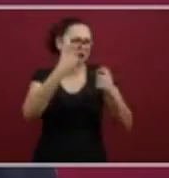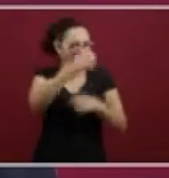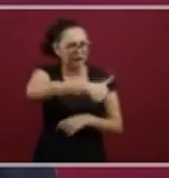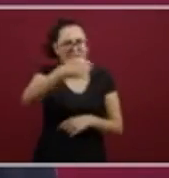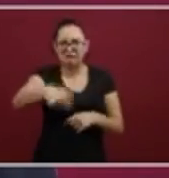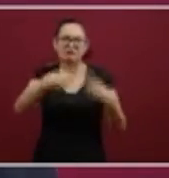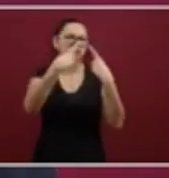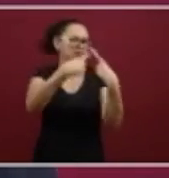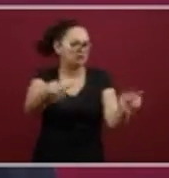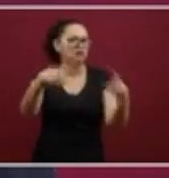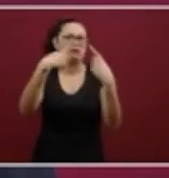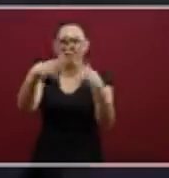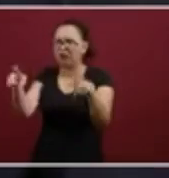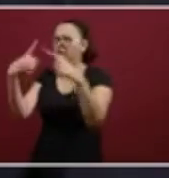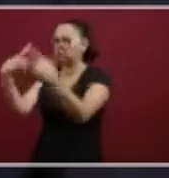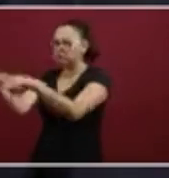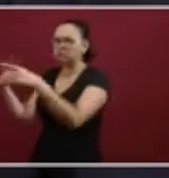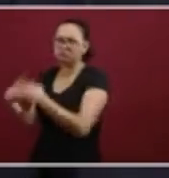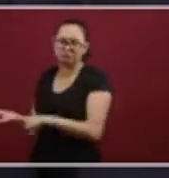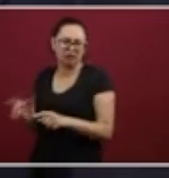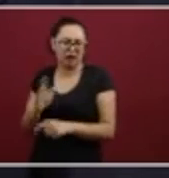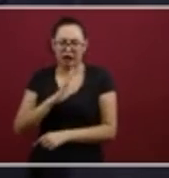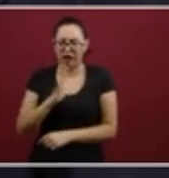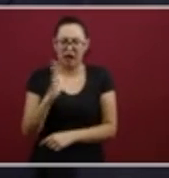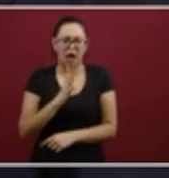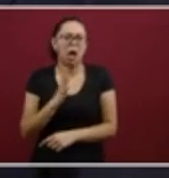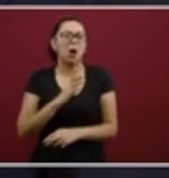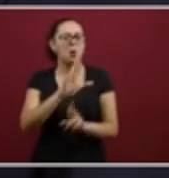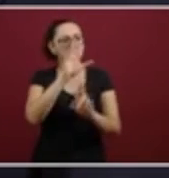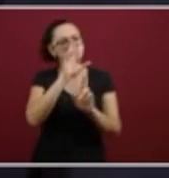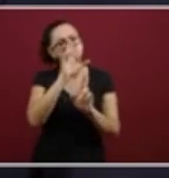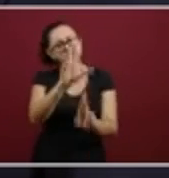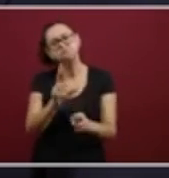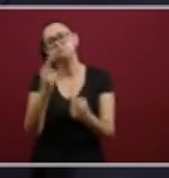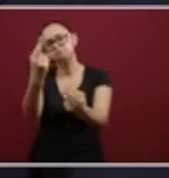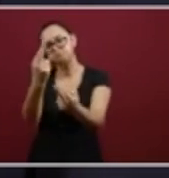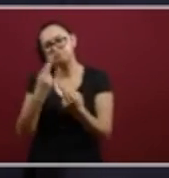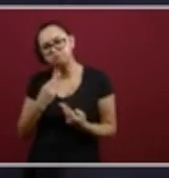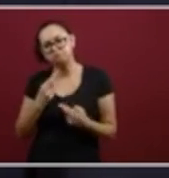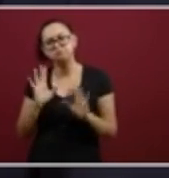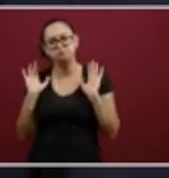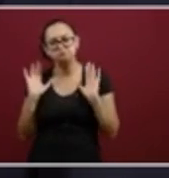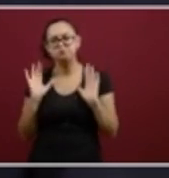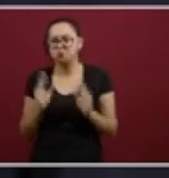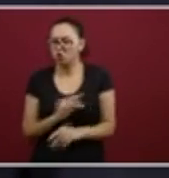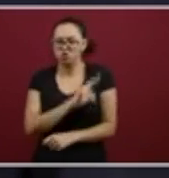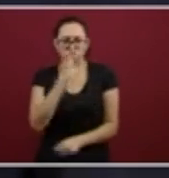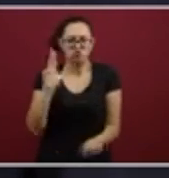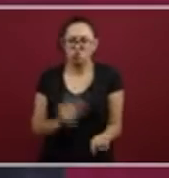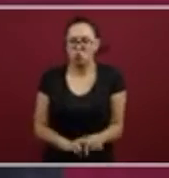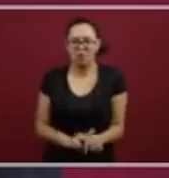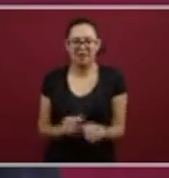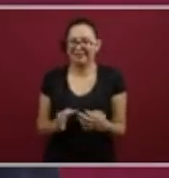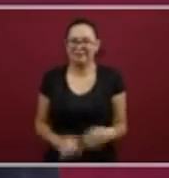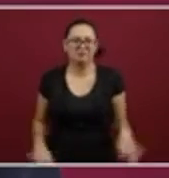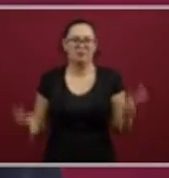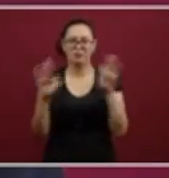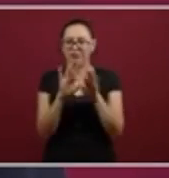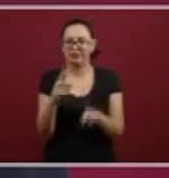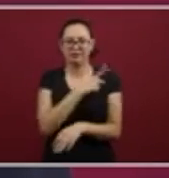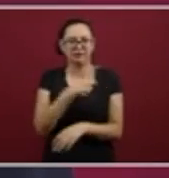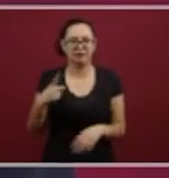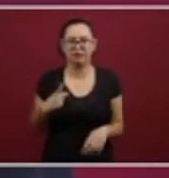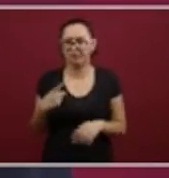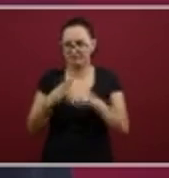Debemos de tener diferencias, o sea, nada más respetarnos, pero tiene que haber diferencias. Eso es consustancial a la